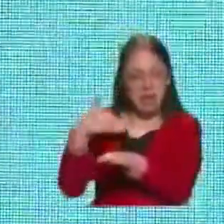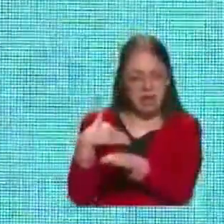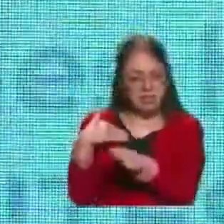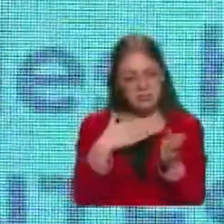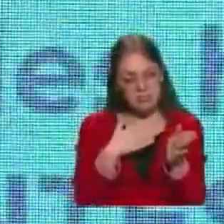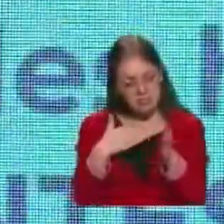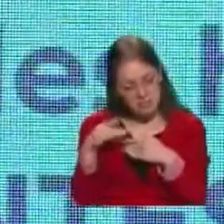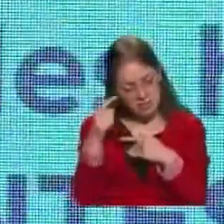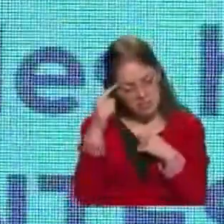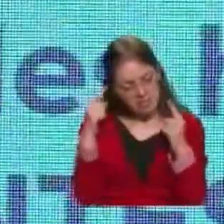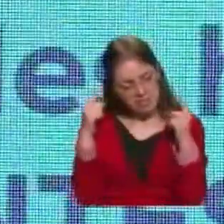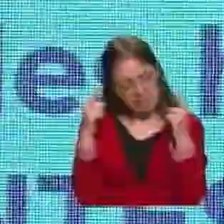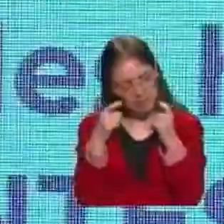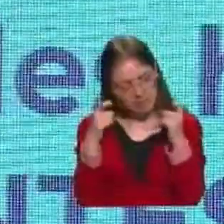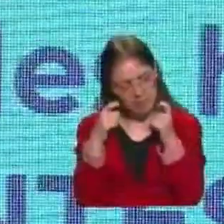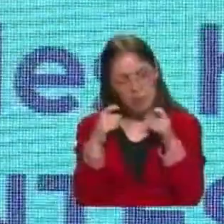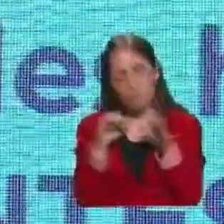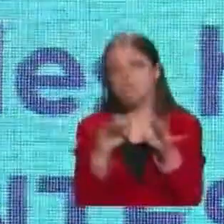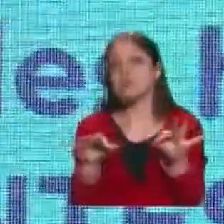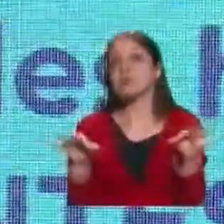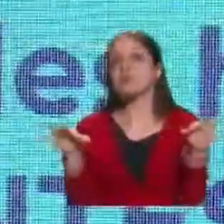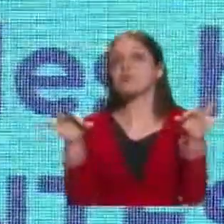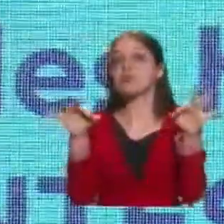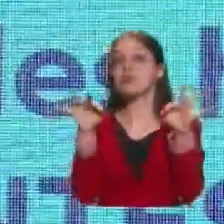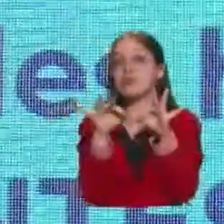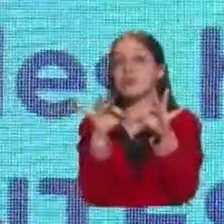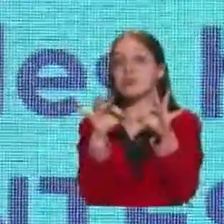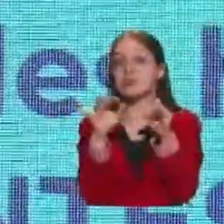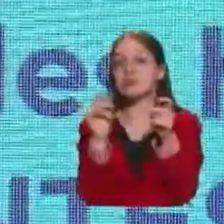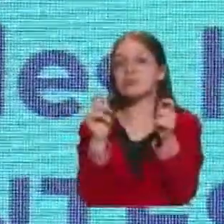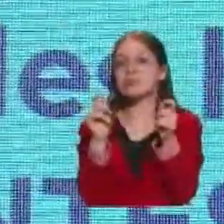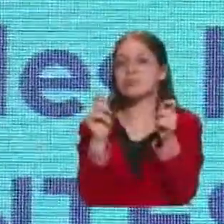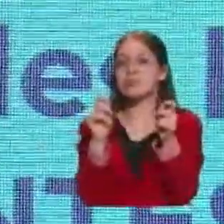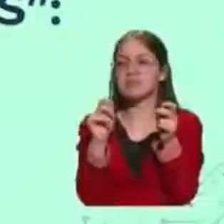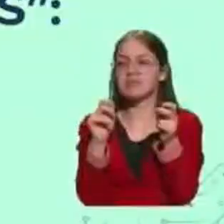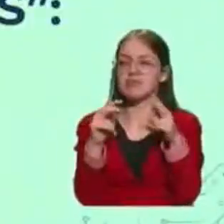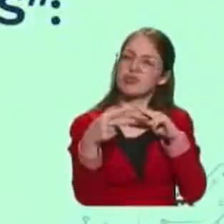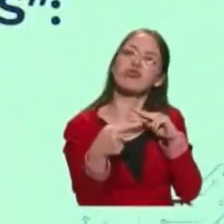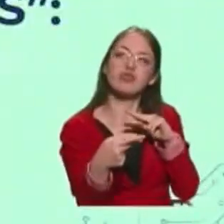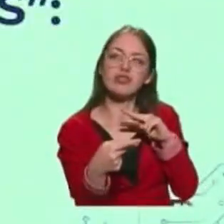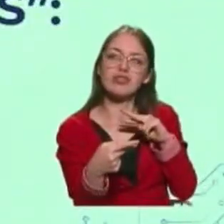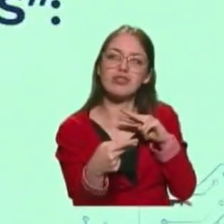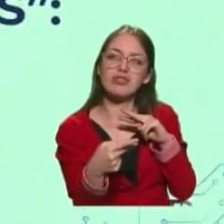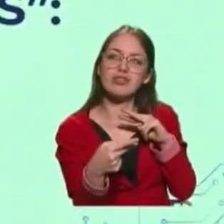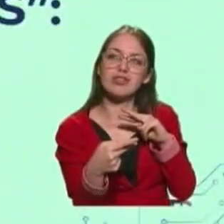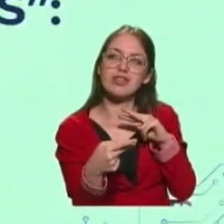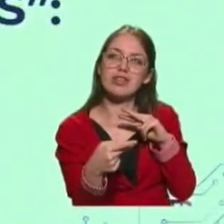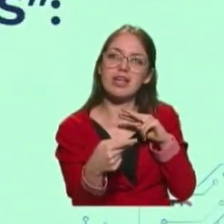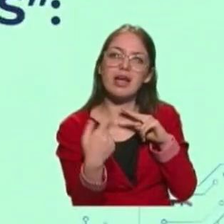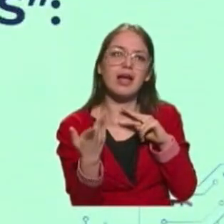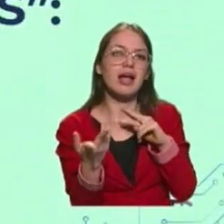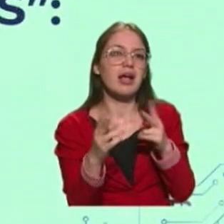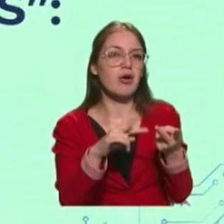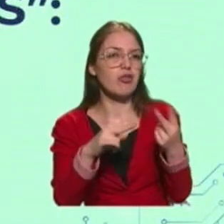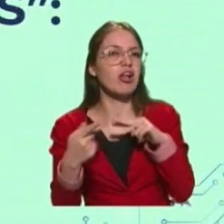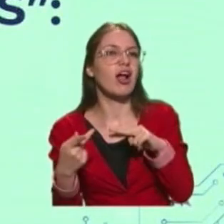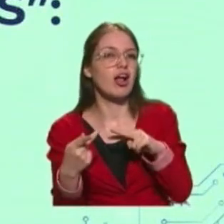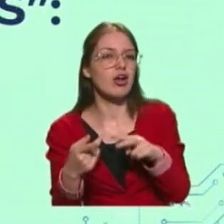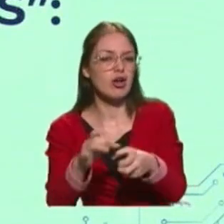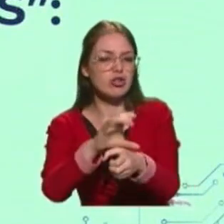me parece muy importante arrancar a la inversa y es que hacen las ciudades para no ser inteligentes